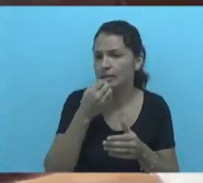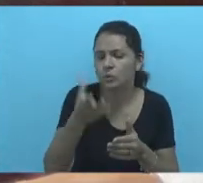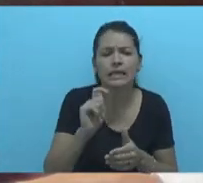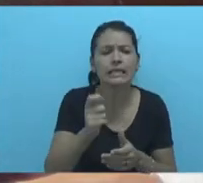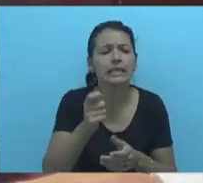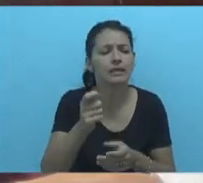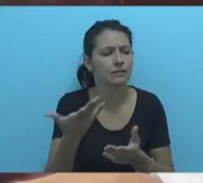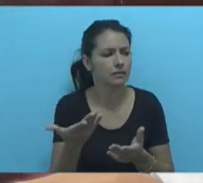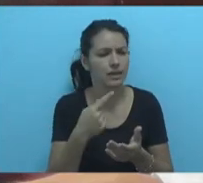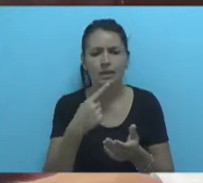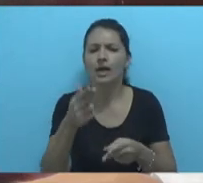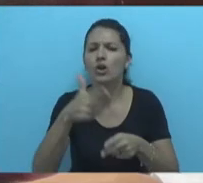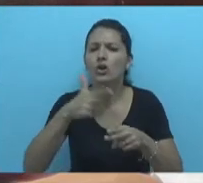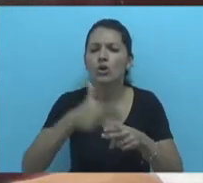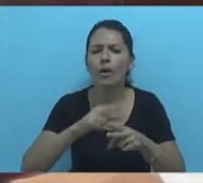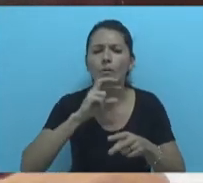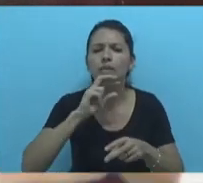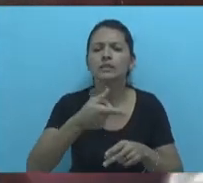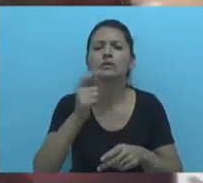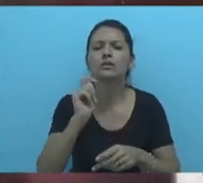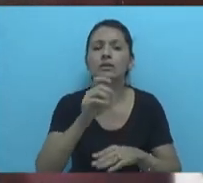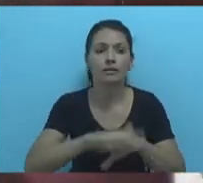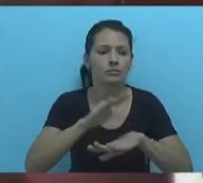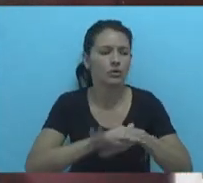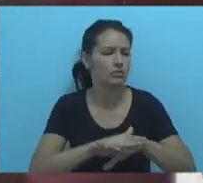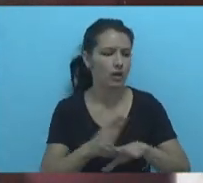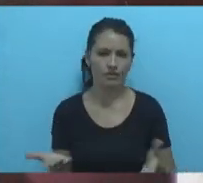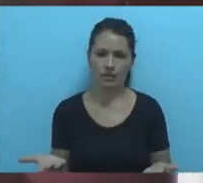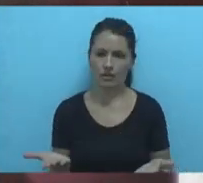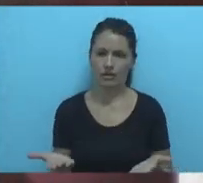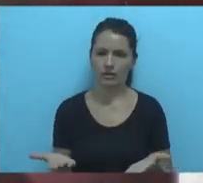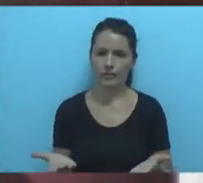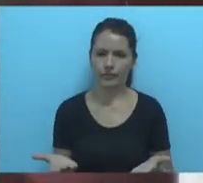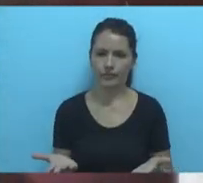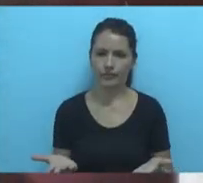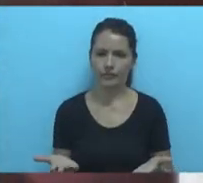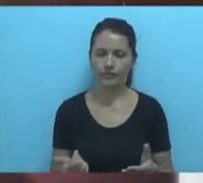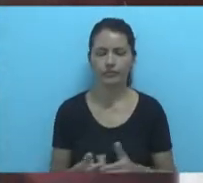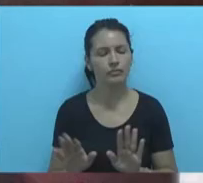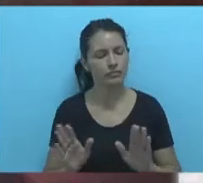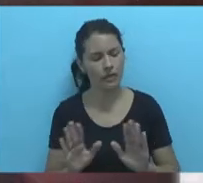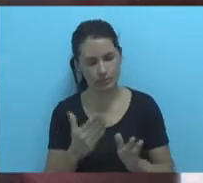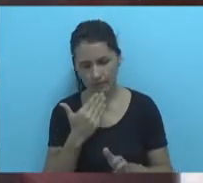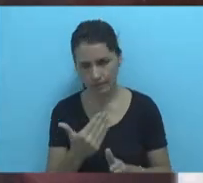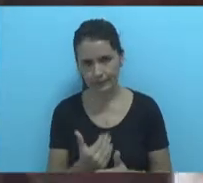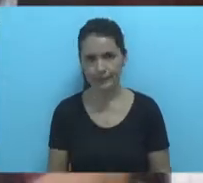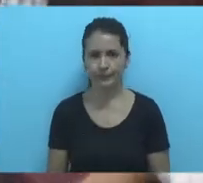quién es el responsable de esto, porque si no pareciera que todo es lo mismo. Gracias,